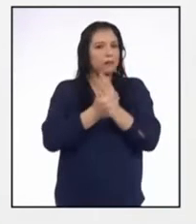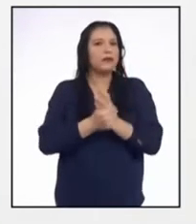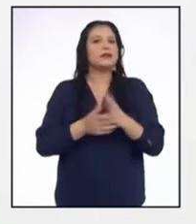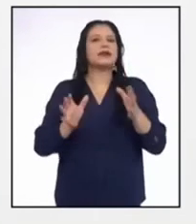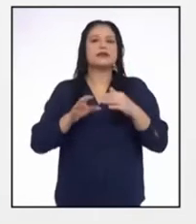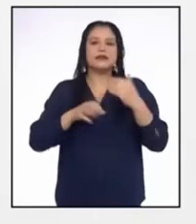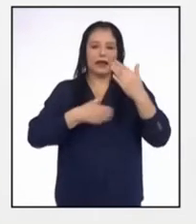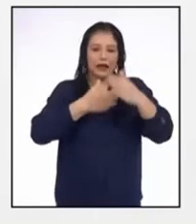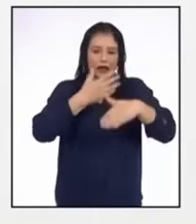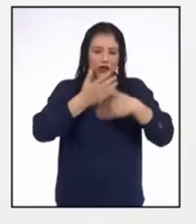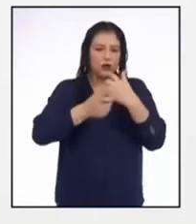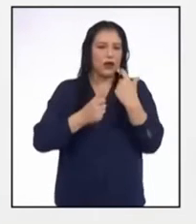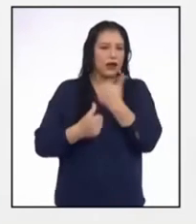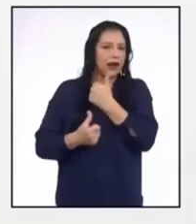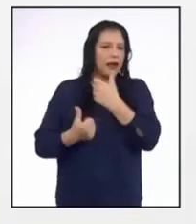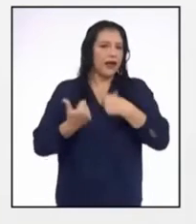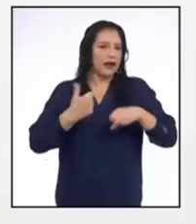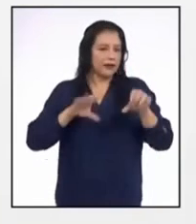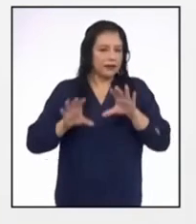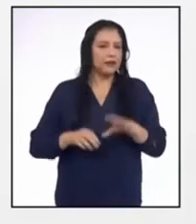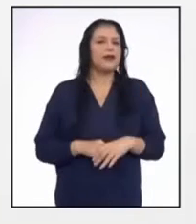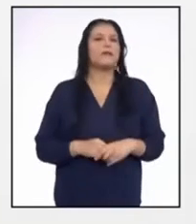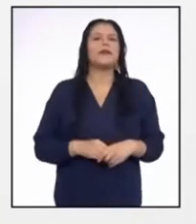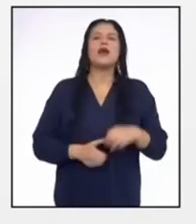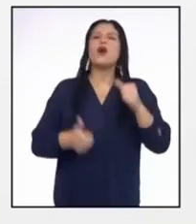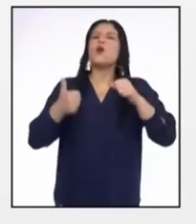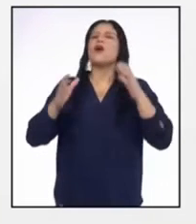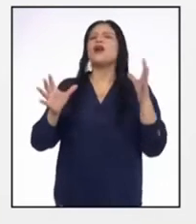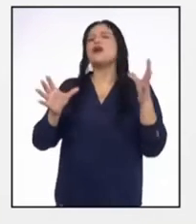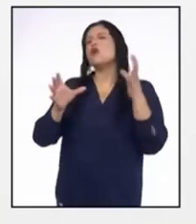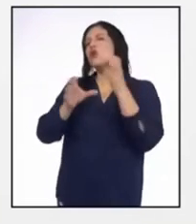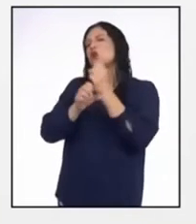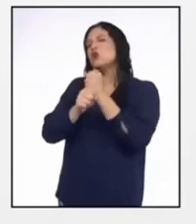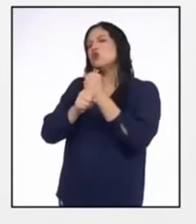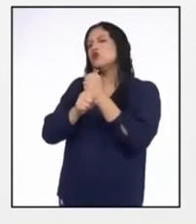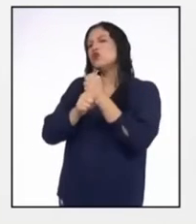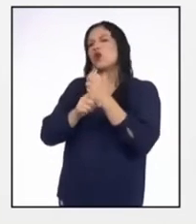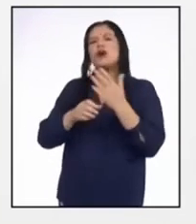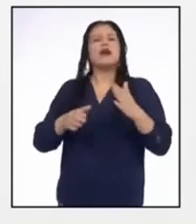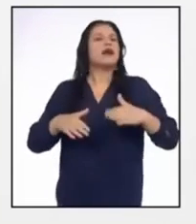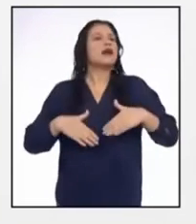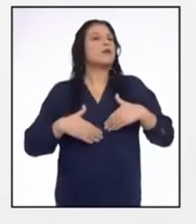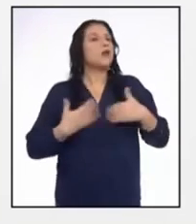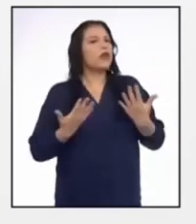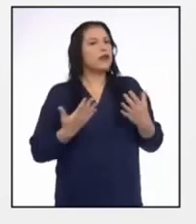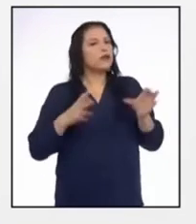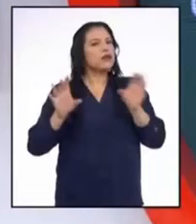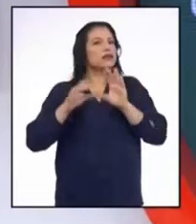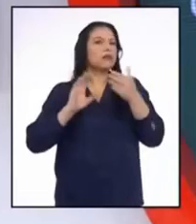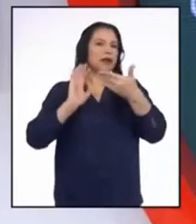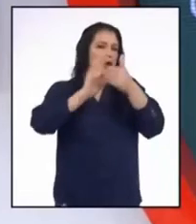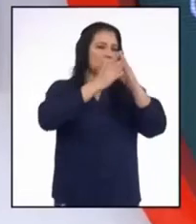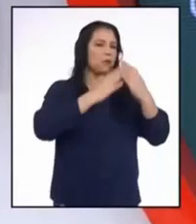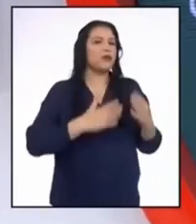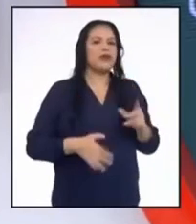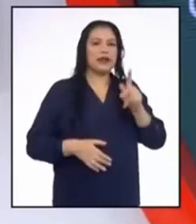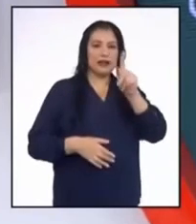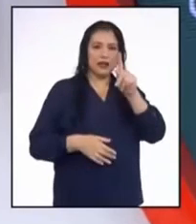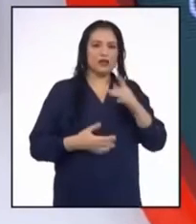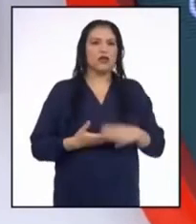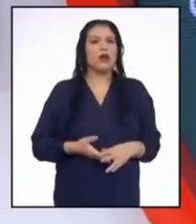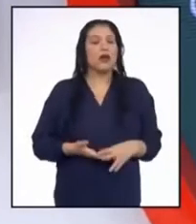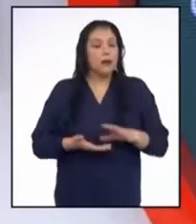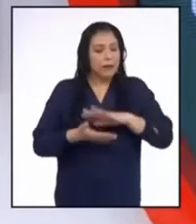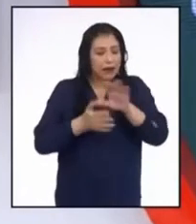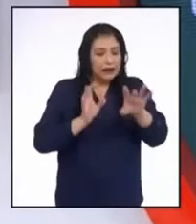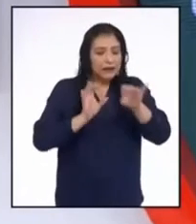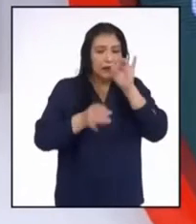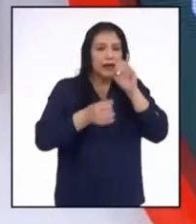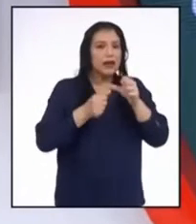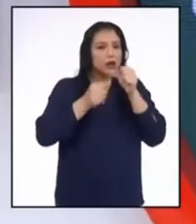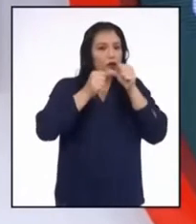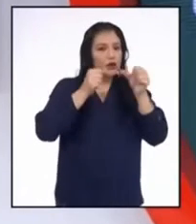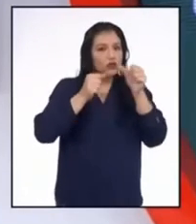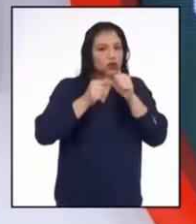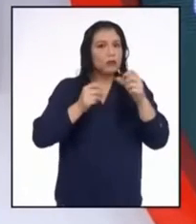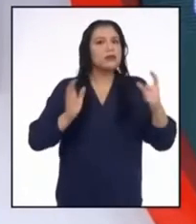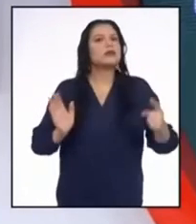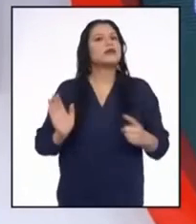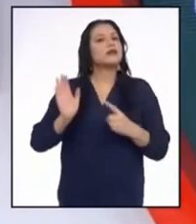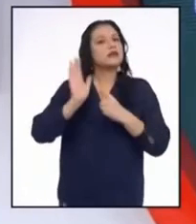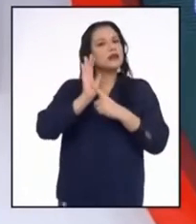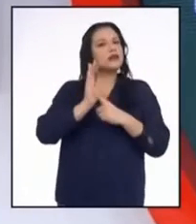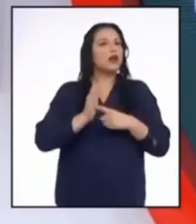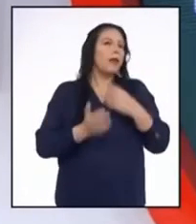tratados durante las actividades. ¿Qué conclusiones se elaboraron para la comunidad quichua? Para la toma de datos se usó un